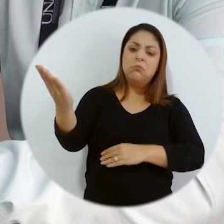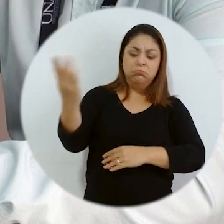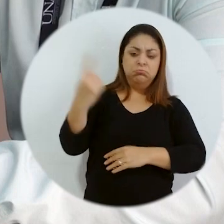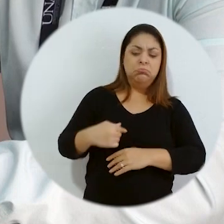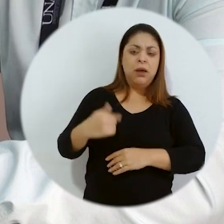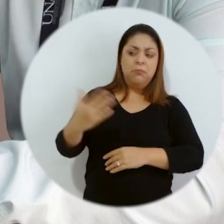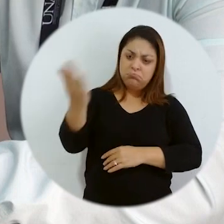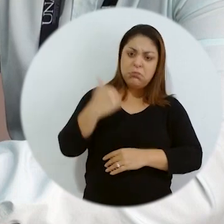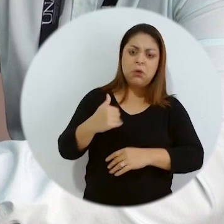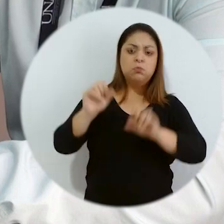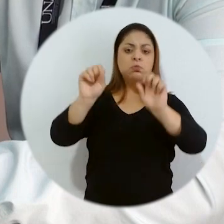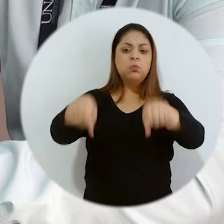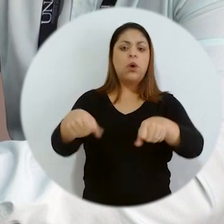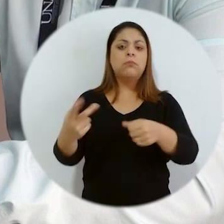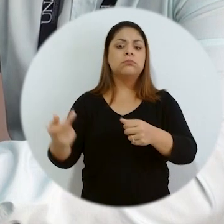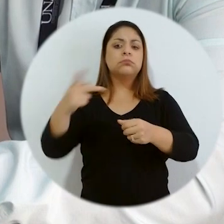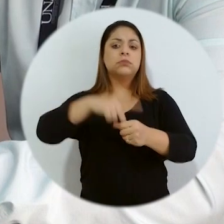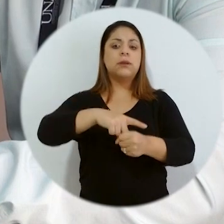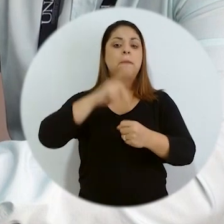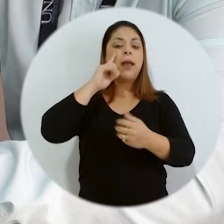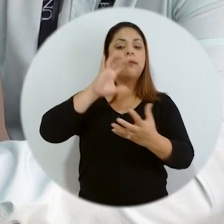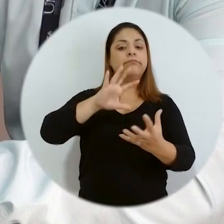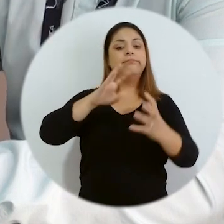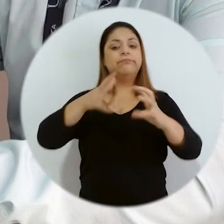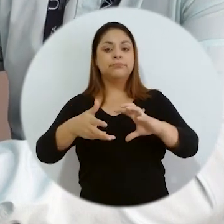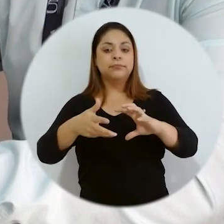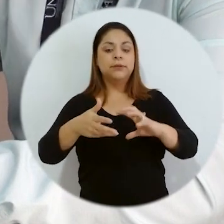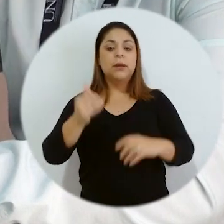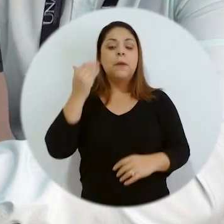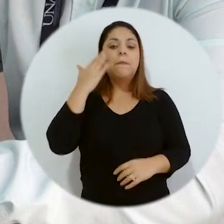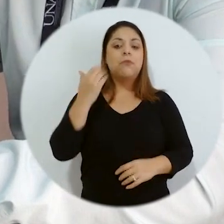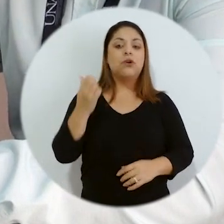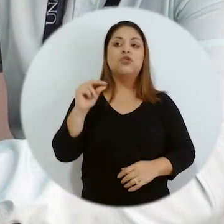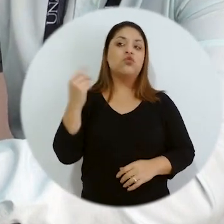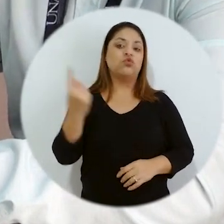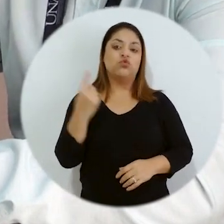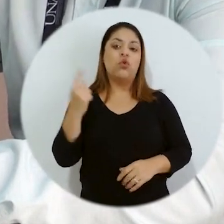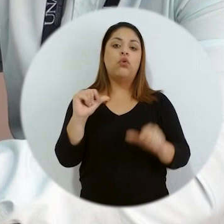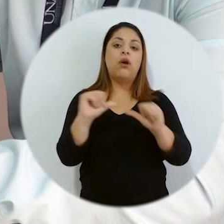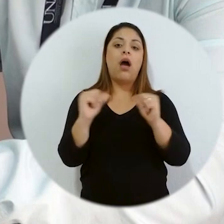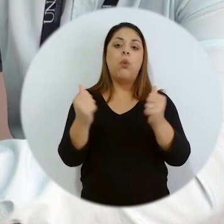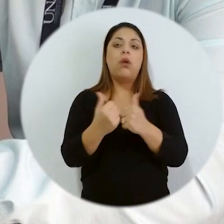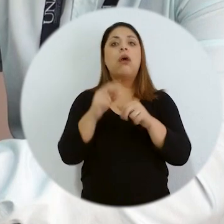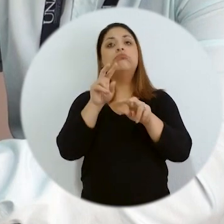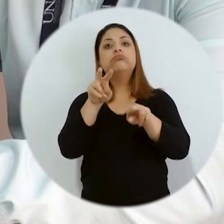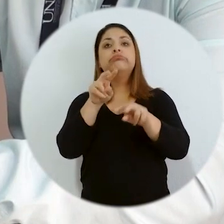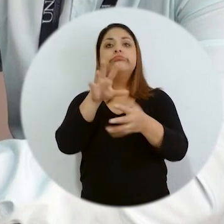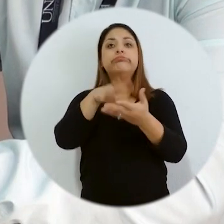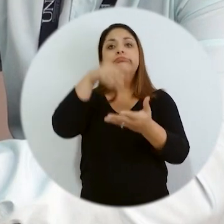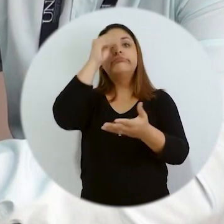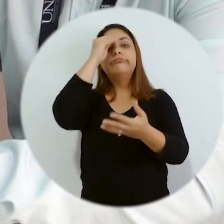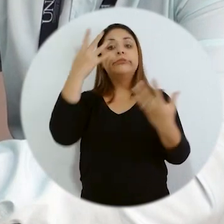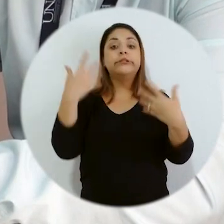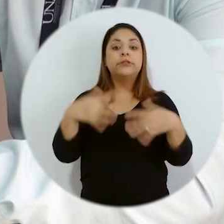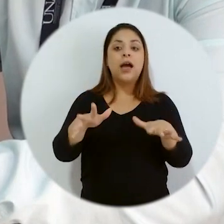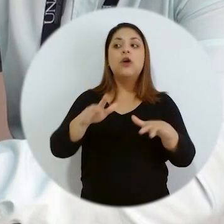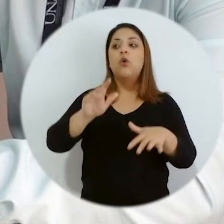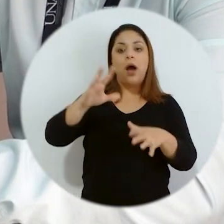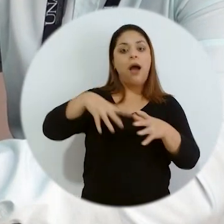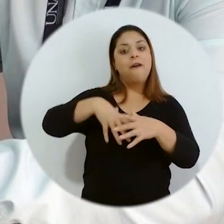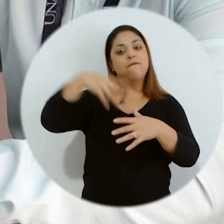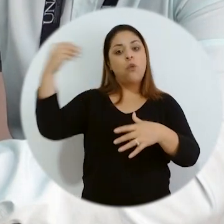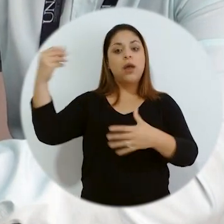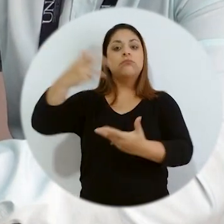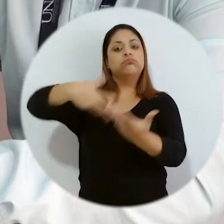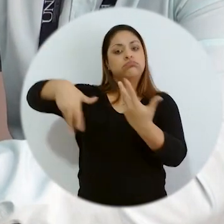que las personas con discapacidad pues también puedan participar, ¿verdad?, porque hay otra vía, ¿verdad?, más allá de las aulas, que es importante